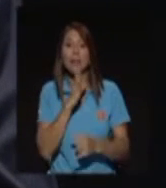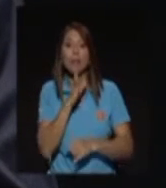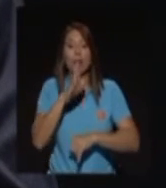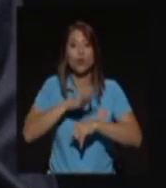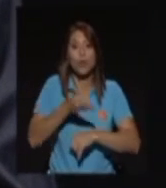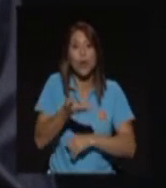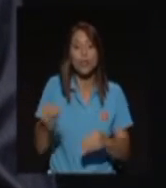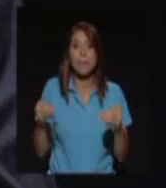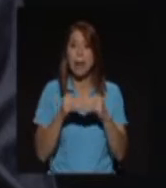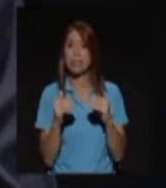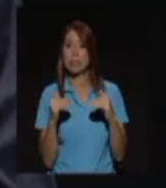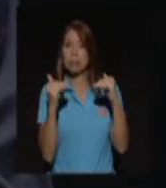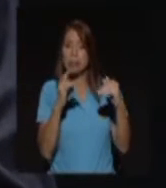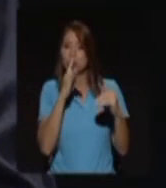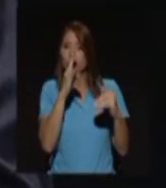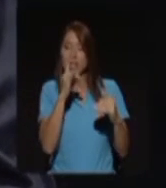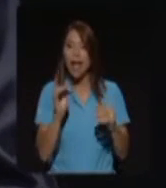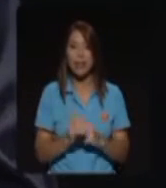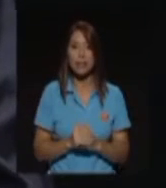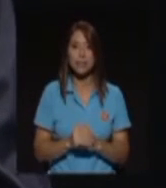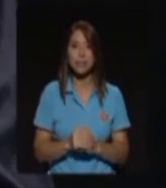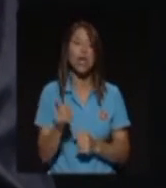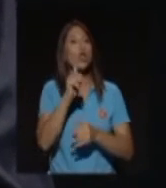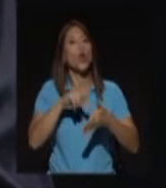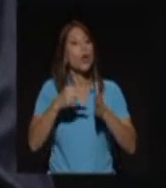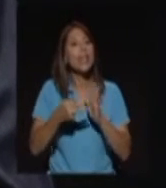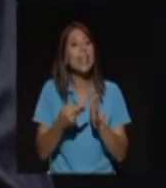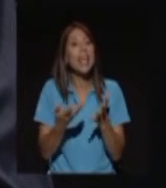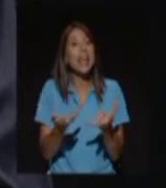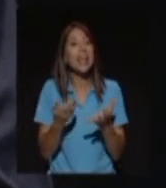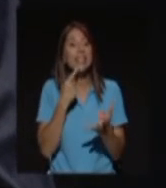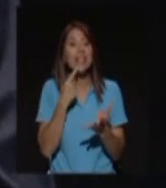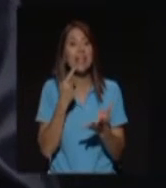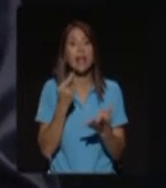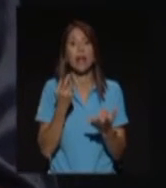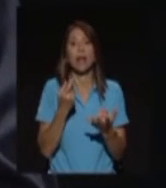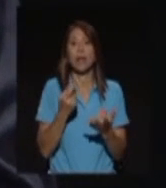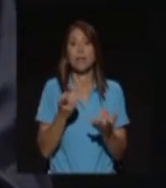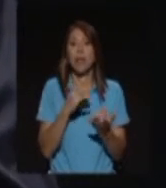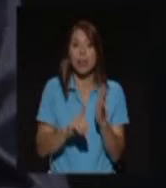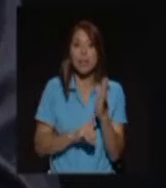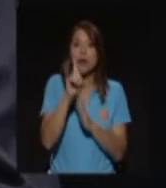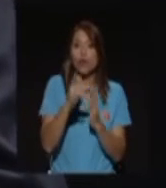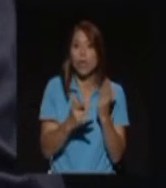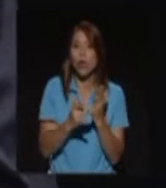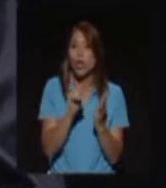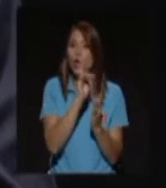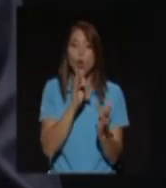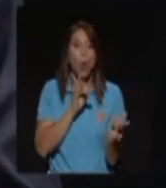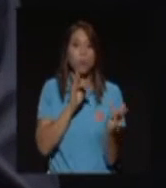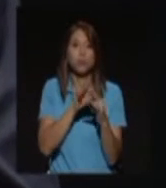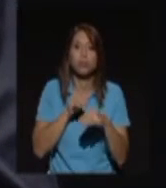¿verdad? Eso no quiere decir que el desarrollo tecnológico no haya llegado también al café y al banano, como le